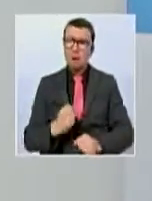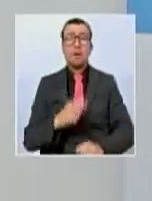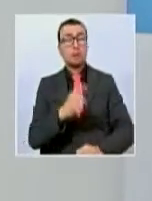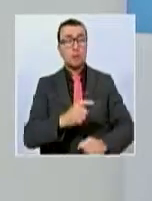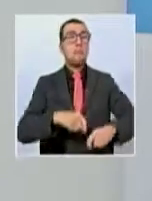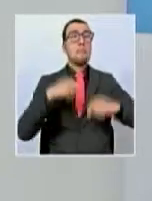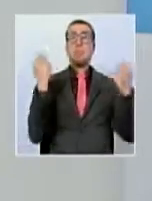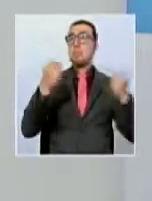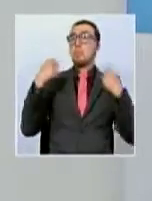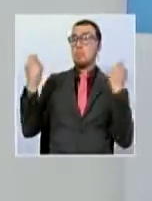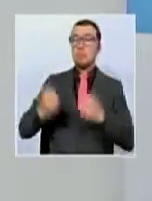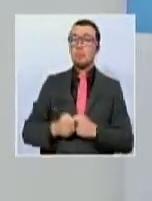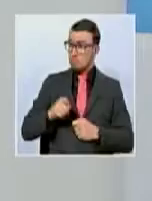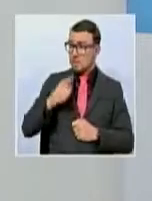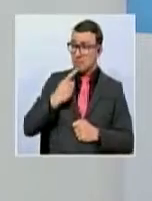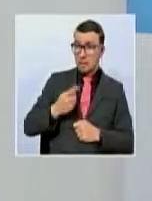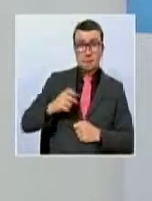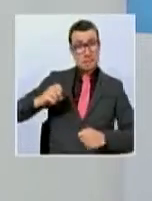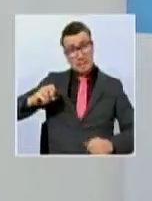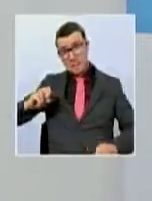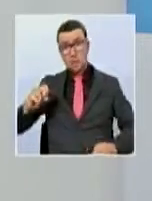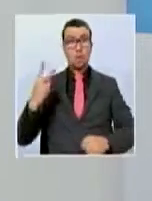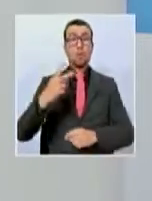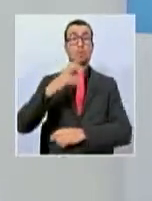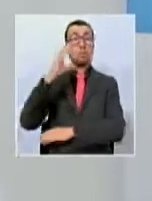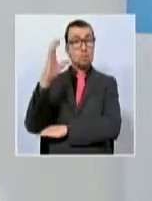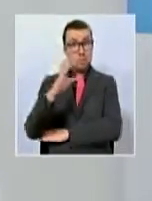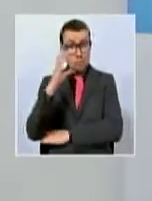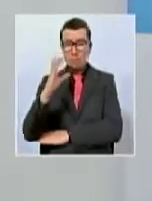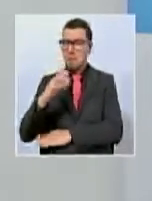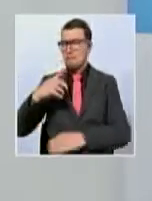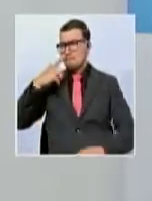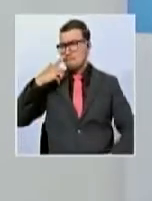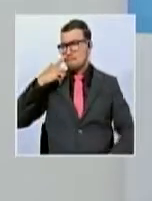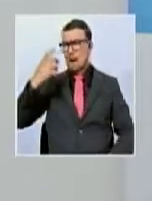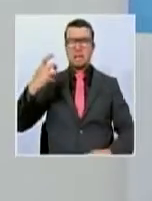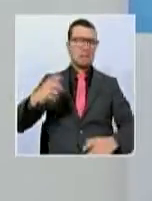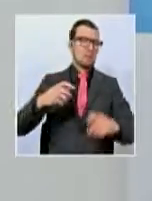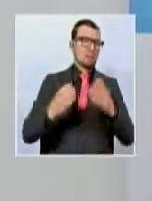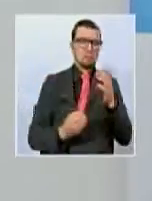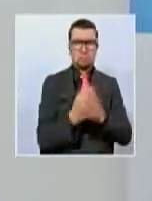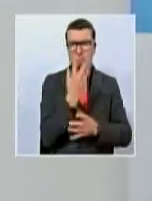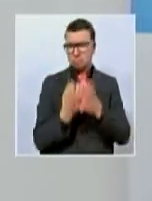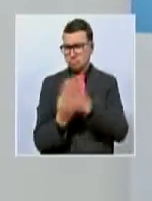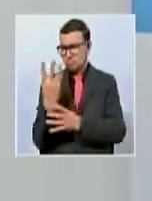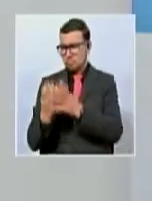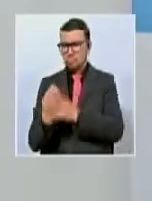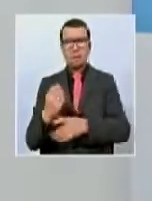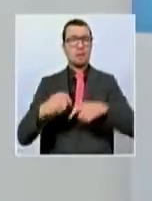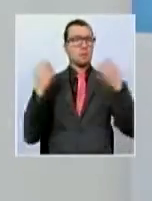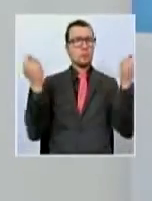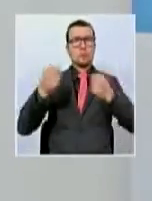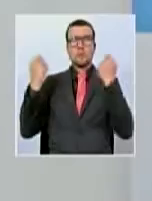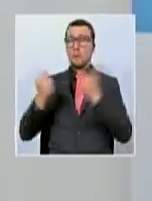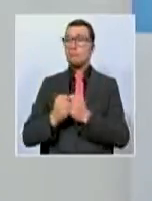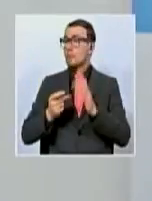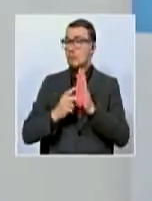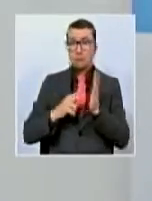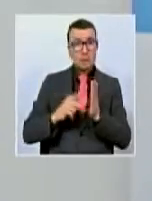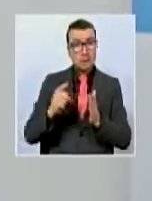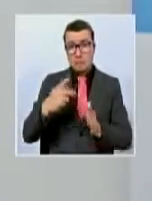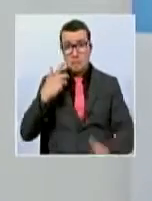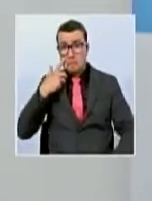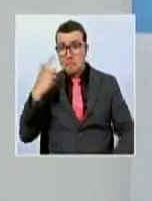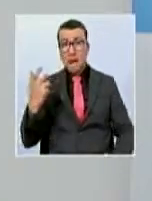ahorita decía, somos el segundo país más biodiverso del mundo. ¿Qué significa eso? Que somos potencia a nivel de productos naturales